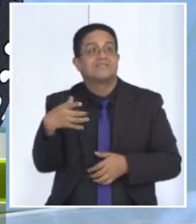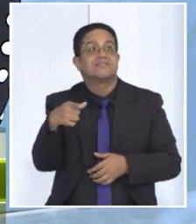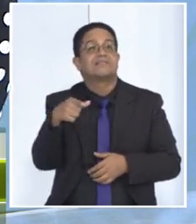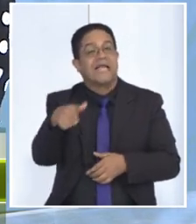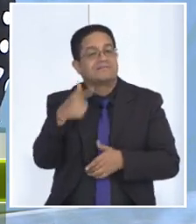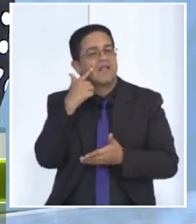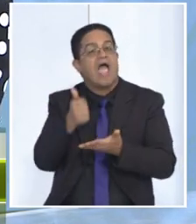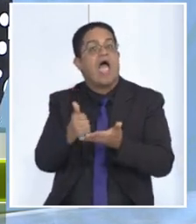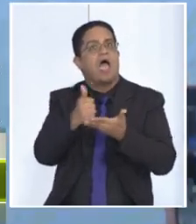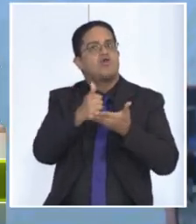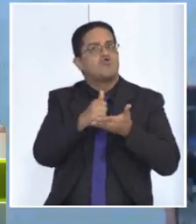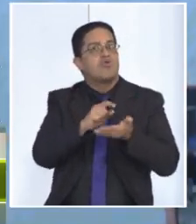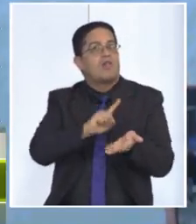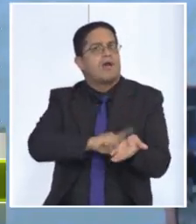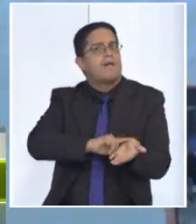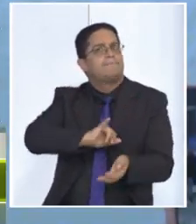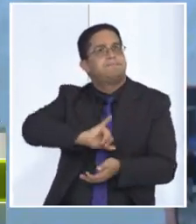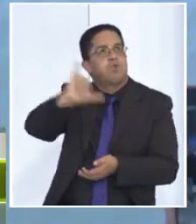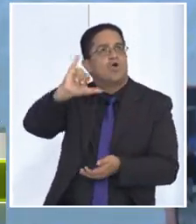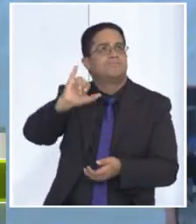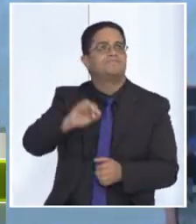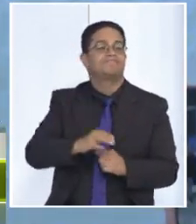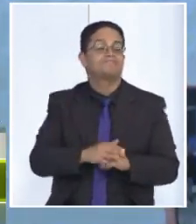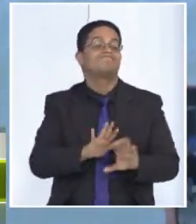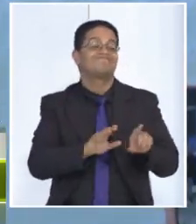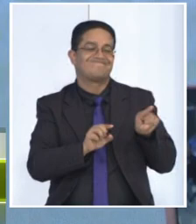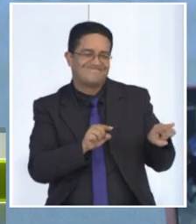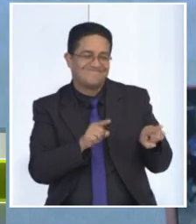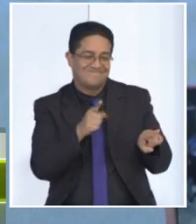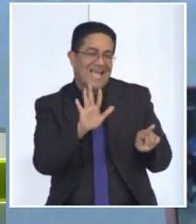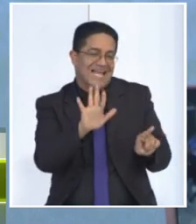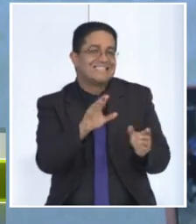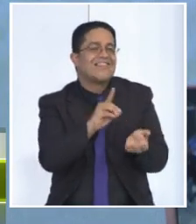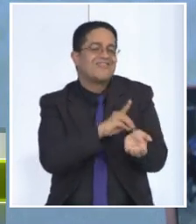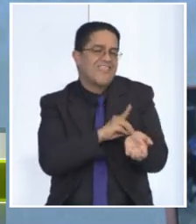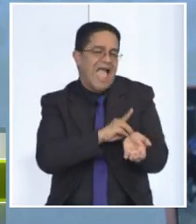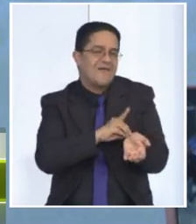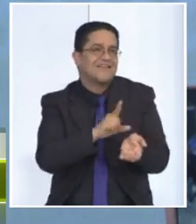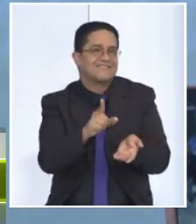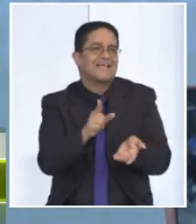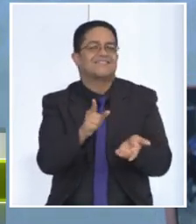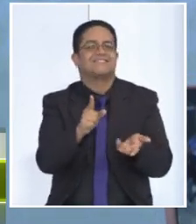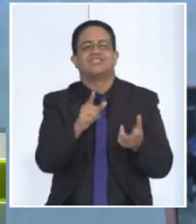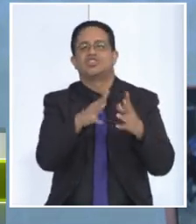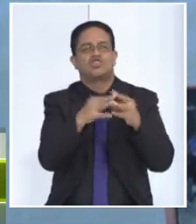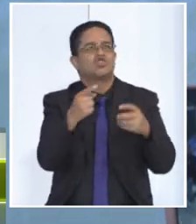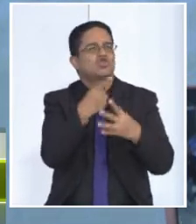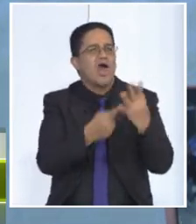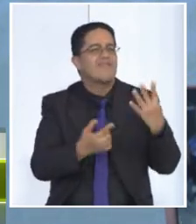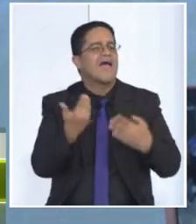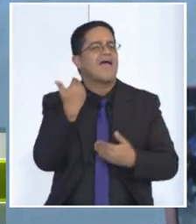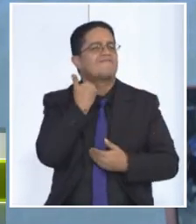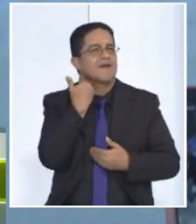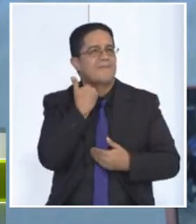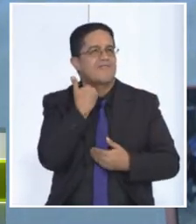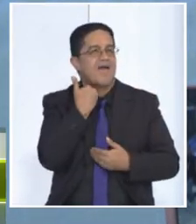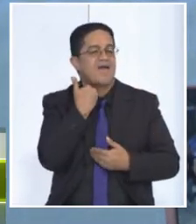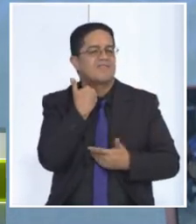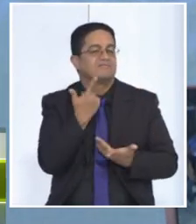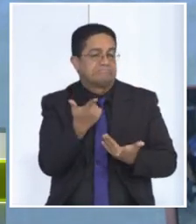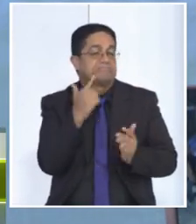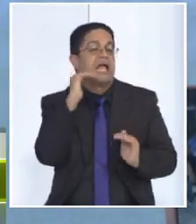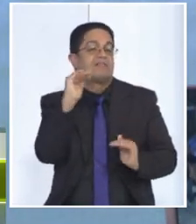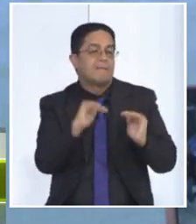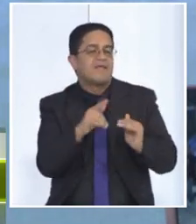contribuye un poco a esto. Ahí es donde está el detalle. Fíjate que en el tema de diabetes mellitus tipo 2 o de regulaciones glicémicas y todo lo que tiene que ver con control de peso tiene que ver con una ingesta